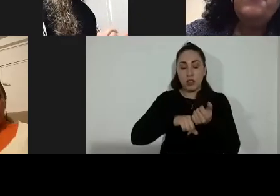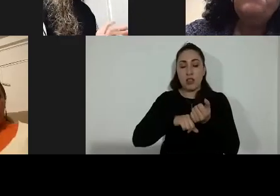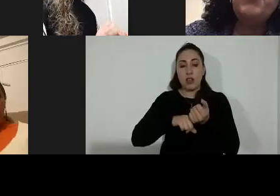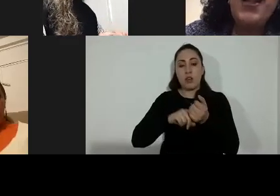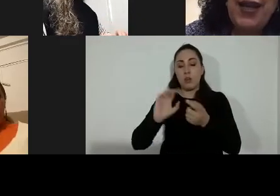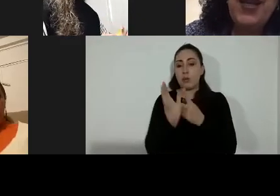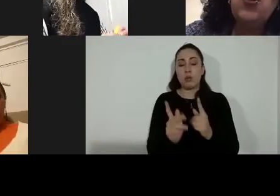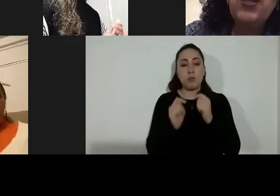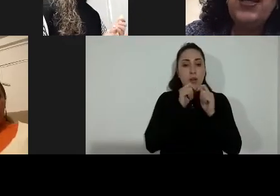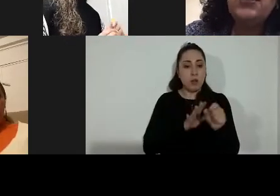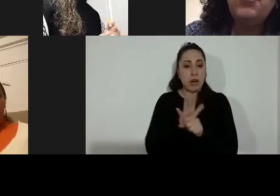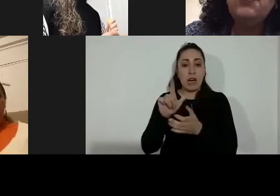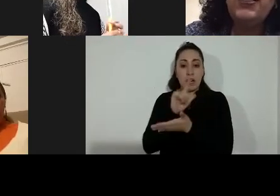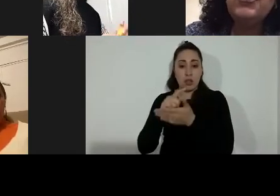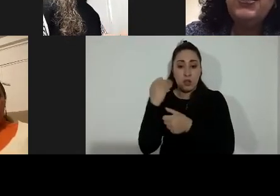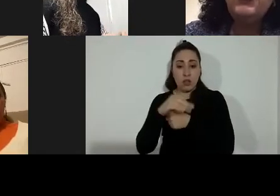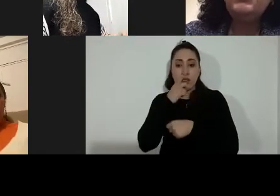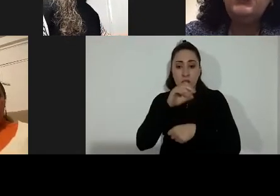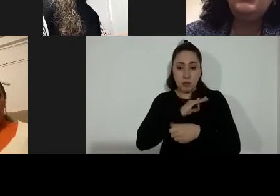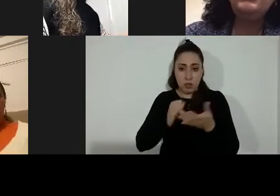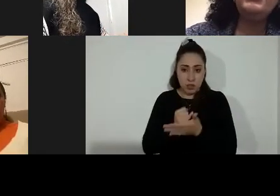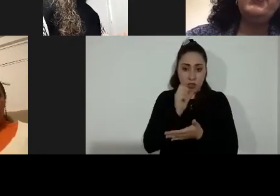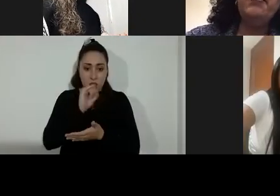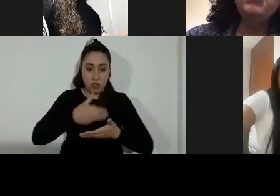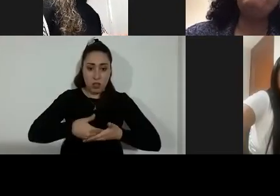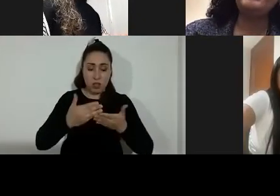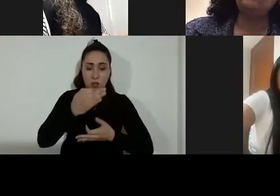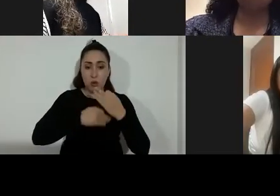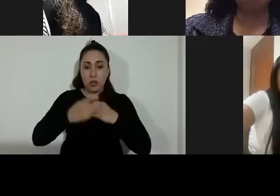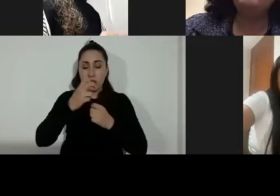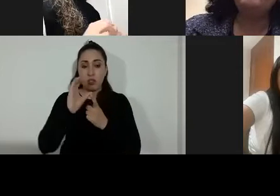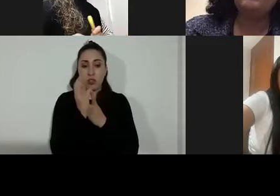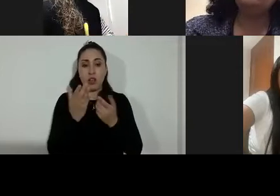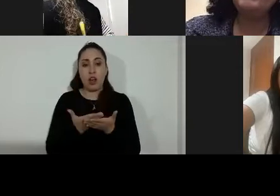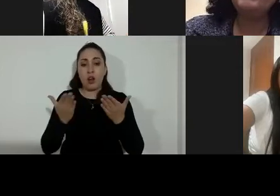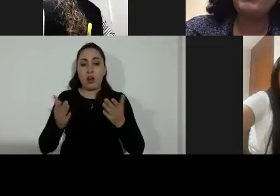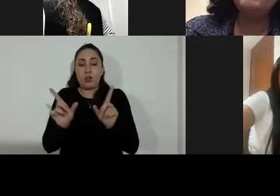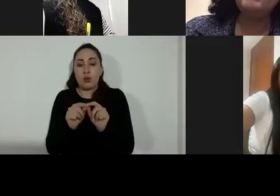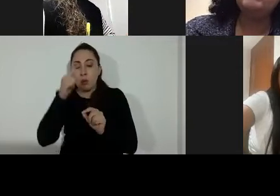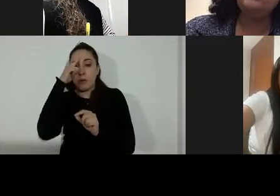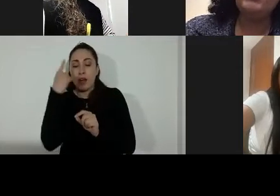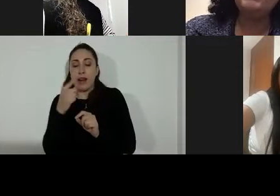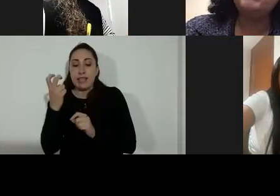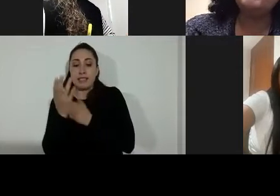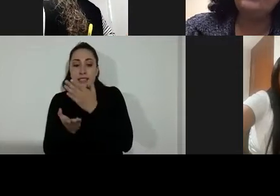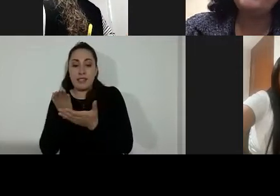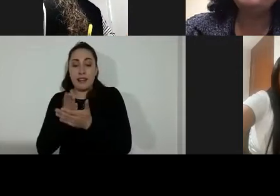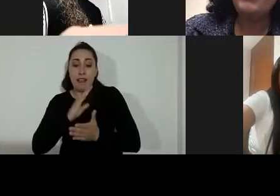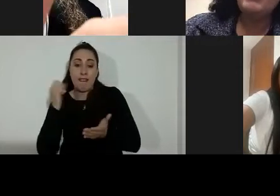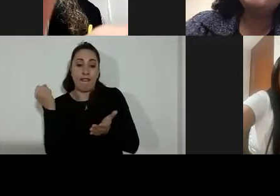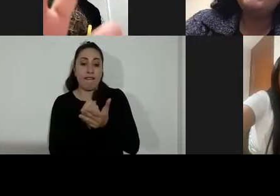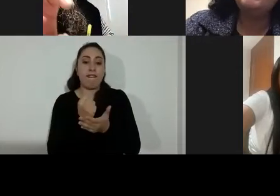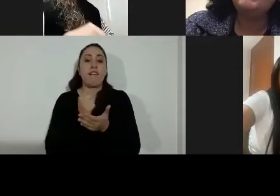orgánica la creación de las mismas y ya nada más para complementar lo que se hace al inicio de la legislatura